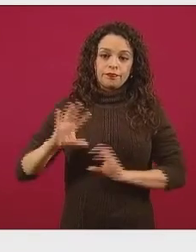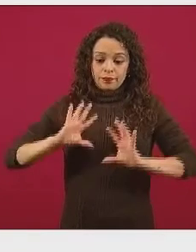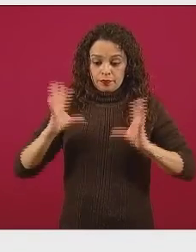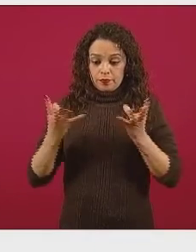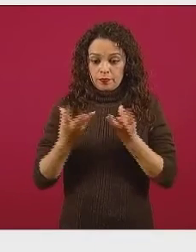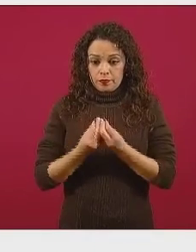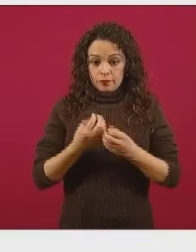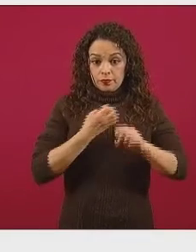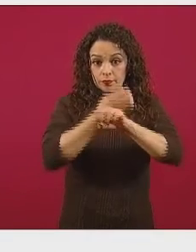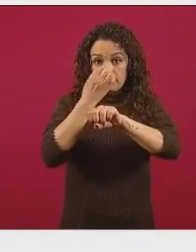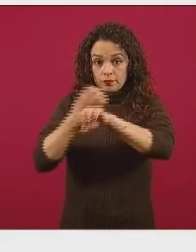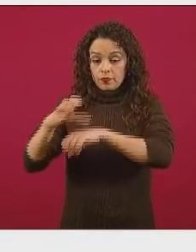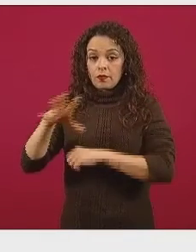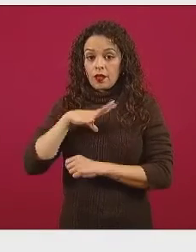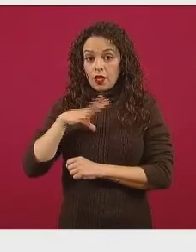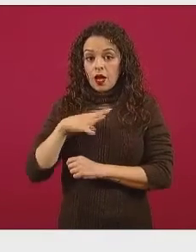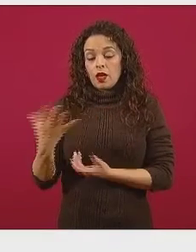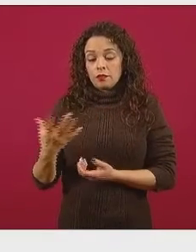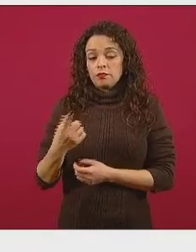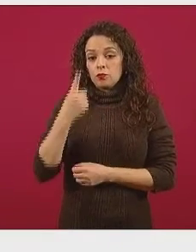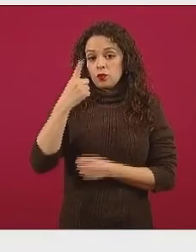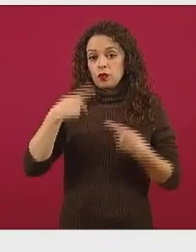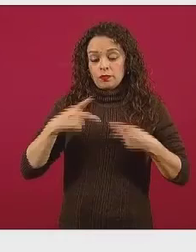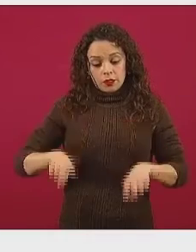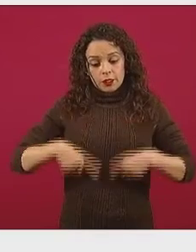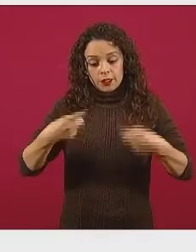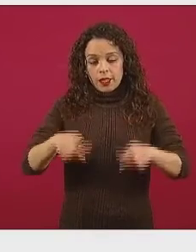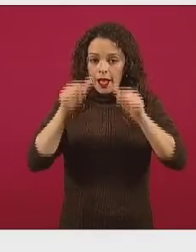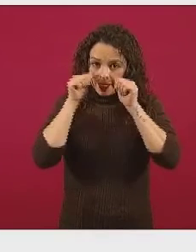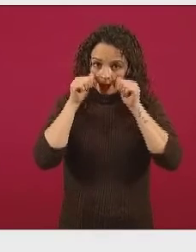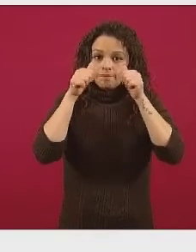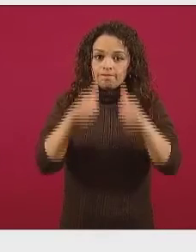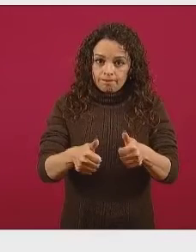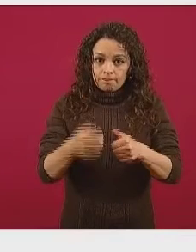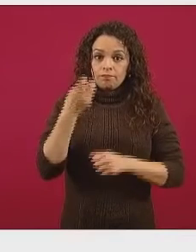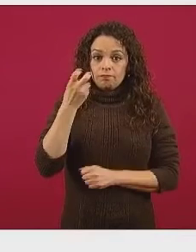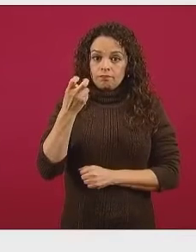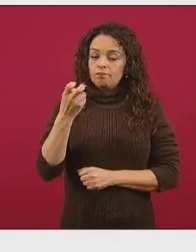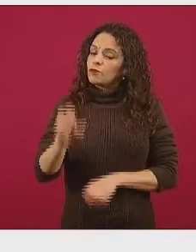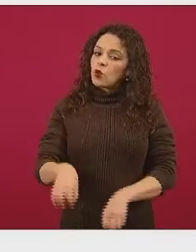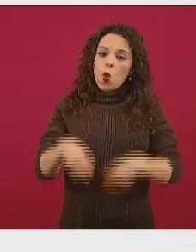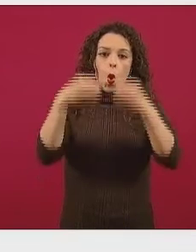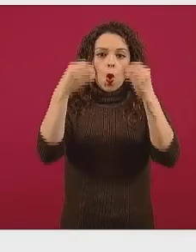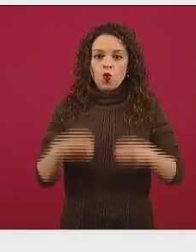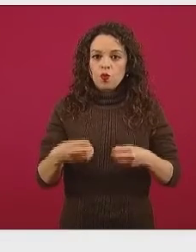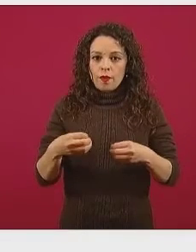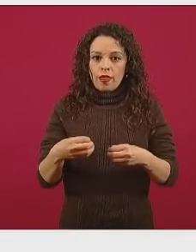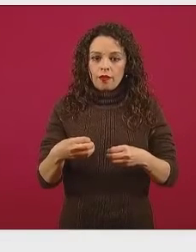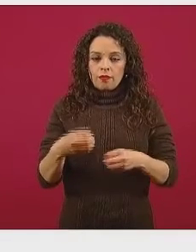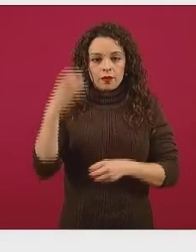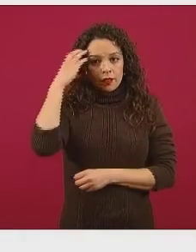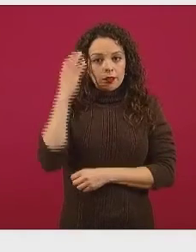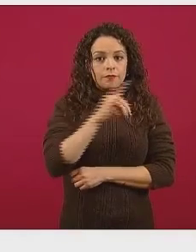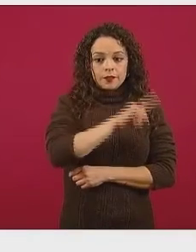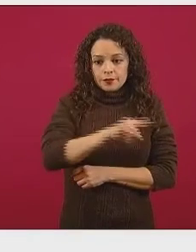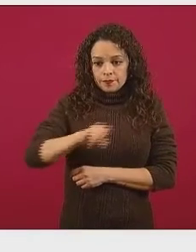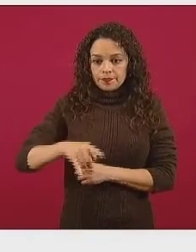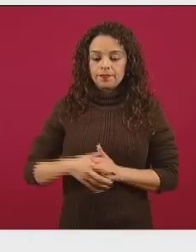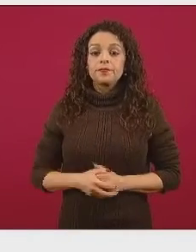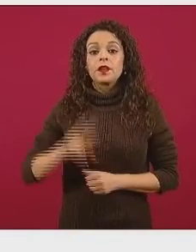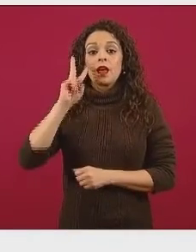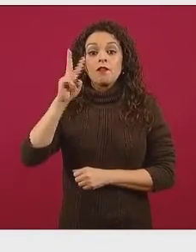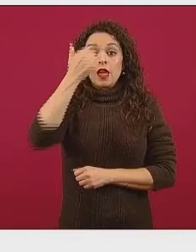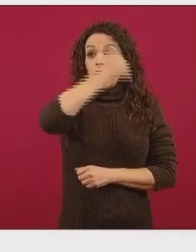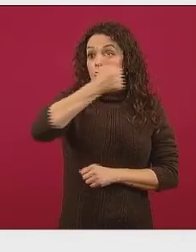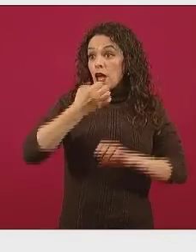están ocupadas con una persona que está recibiendo atención, por lo tanto están no disponibles. Y si lo vemos por entidades